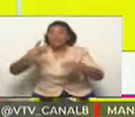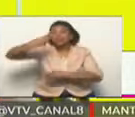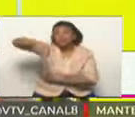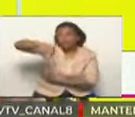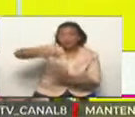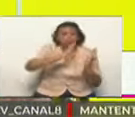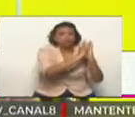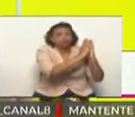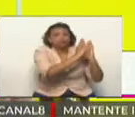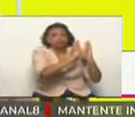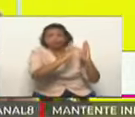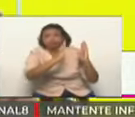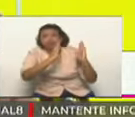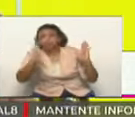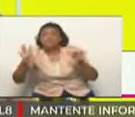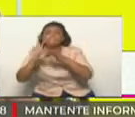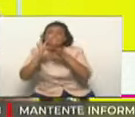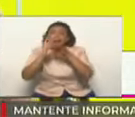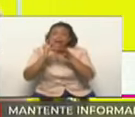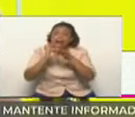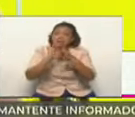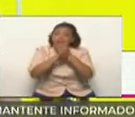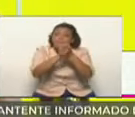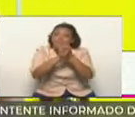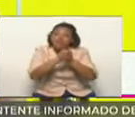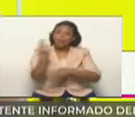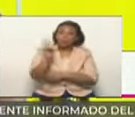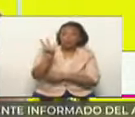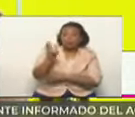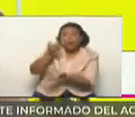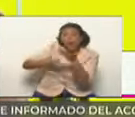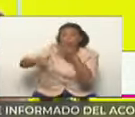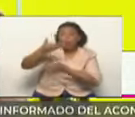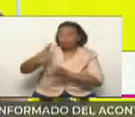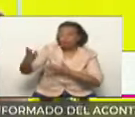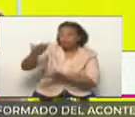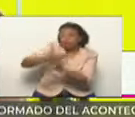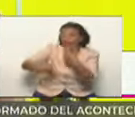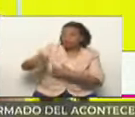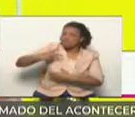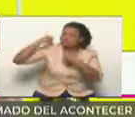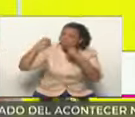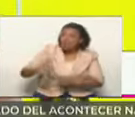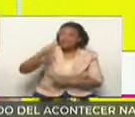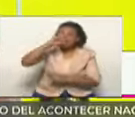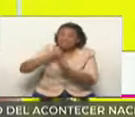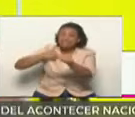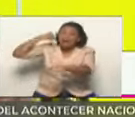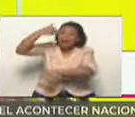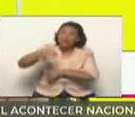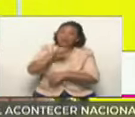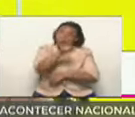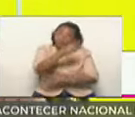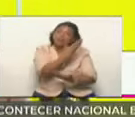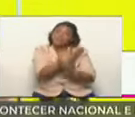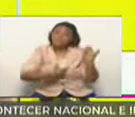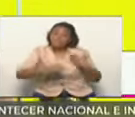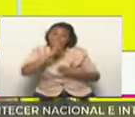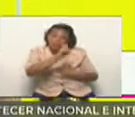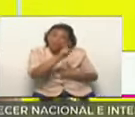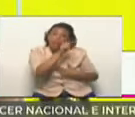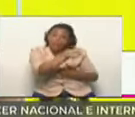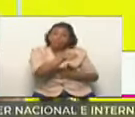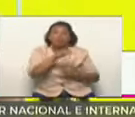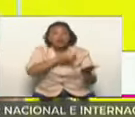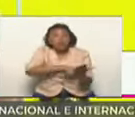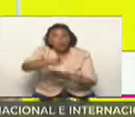pues, mercados aliados de Venezuela, con relaciones bilaterales fuertes que usted ha construido y que lo demostró en su reciente